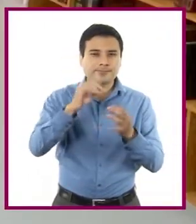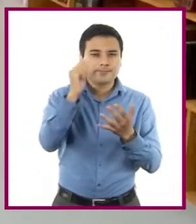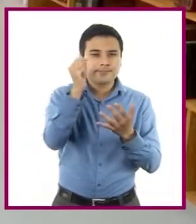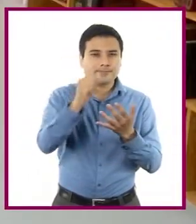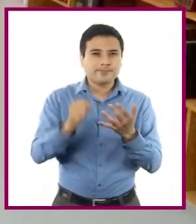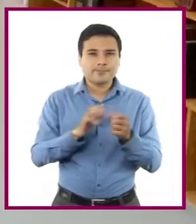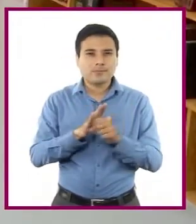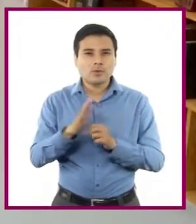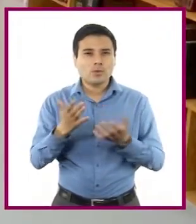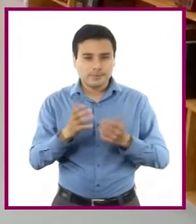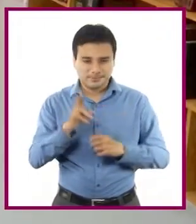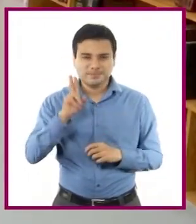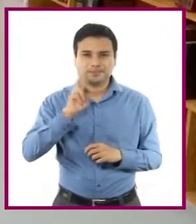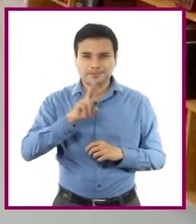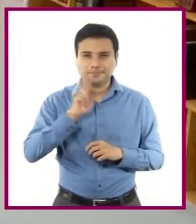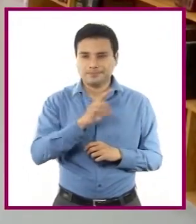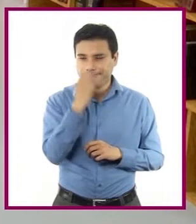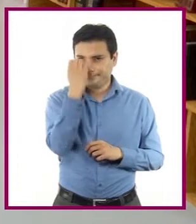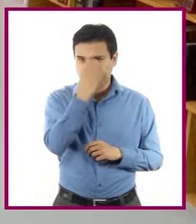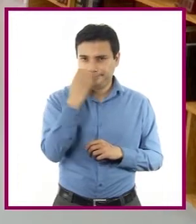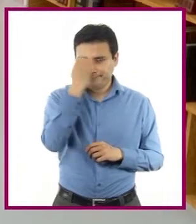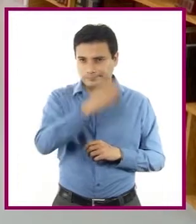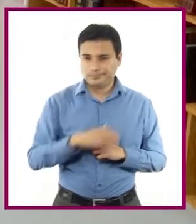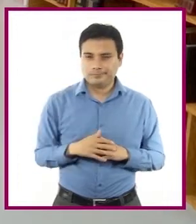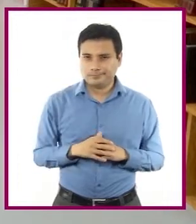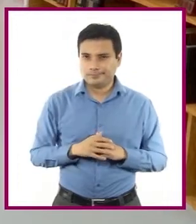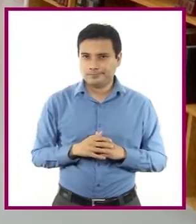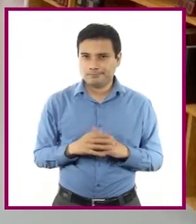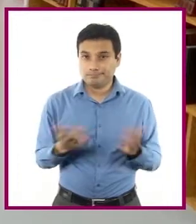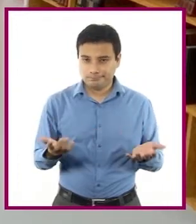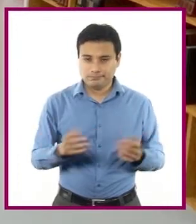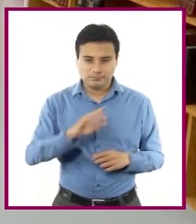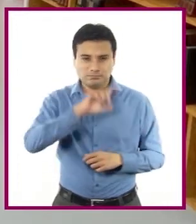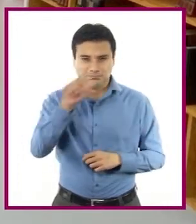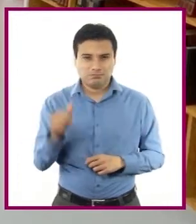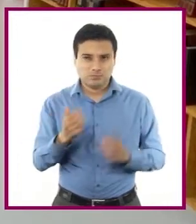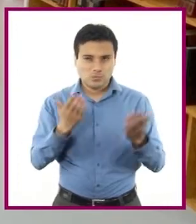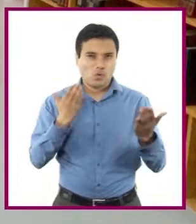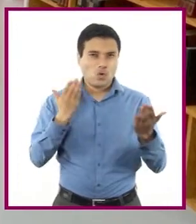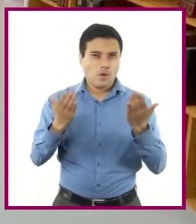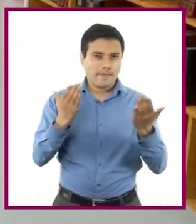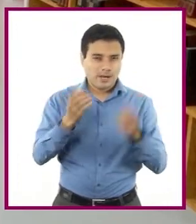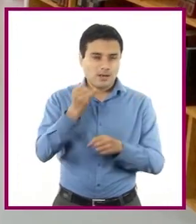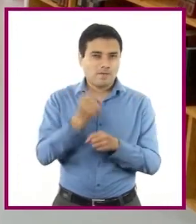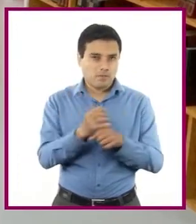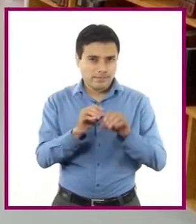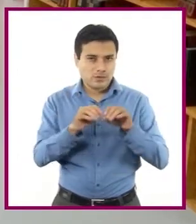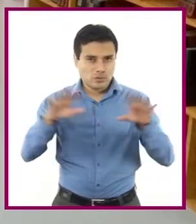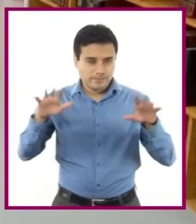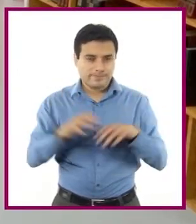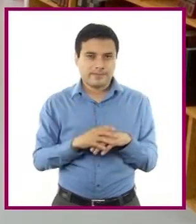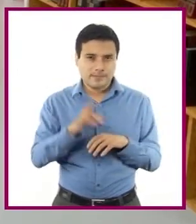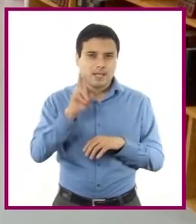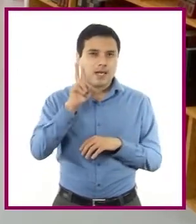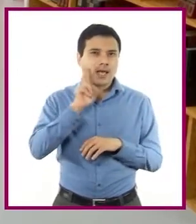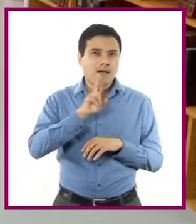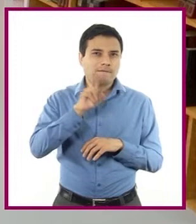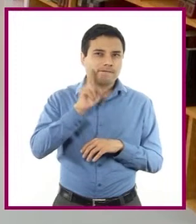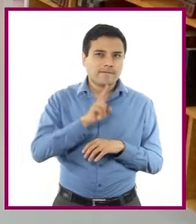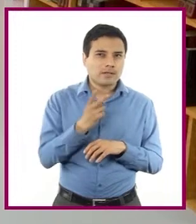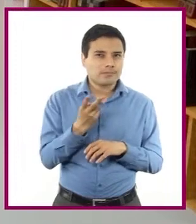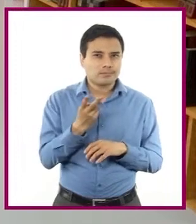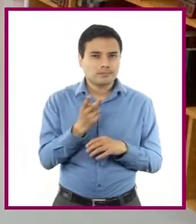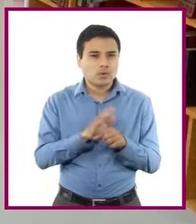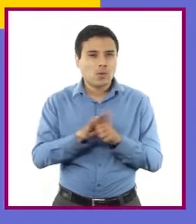que acabamos de revisar? Así podremos contrastar la información y ver cuáles son esos aspectos que